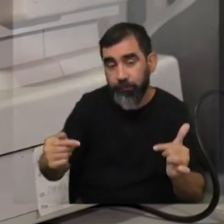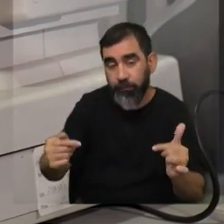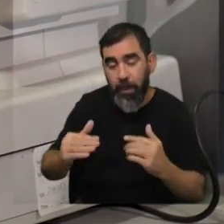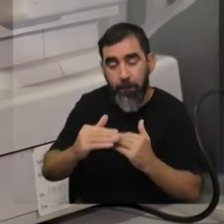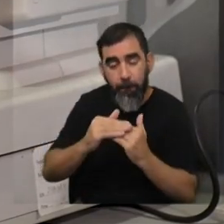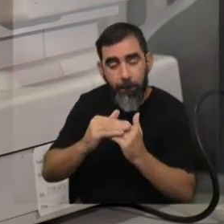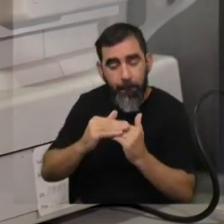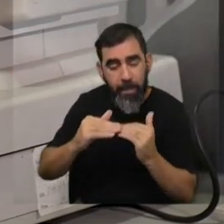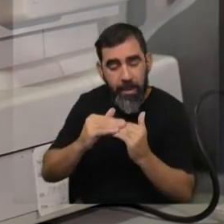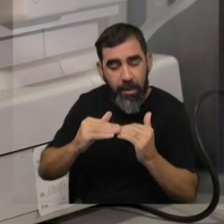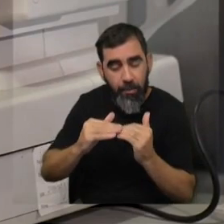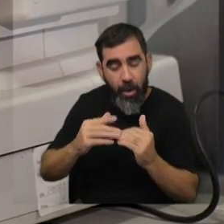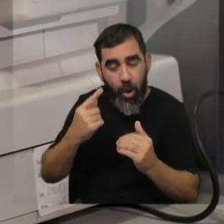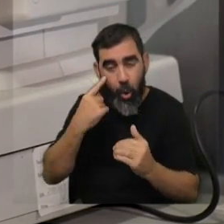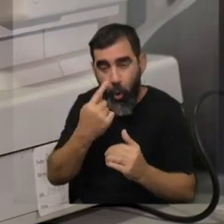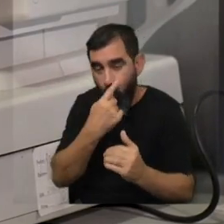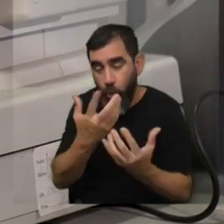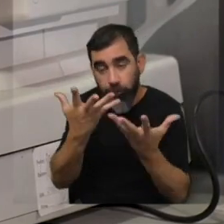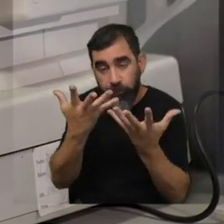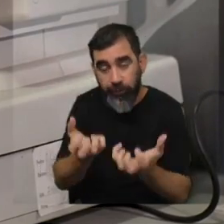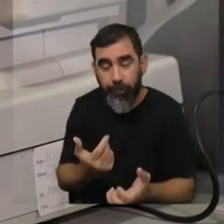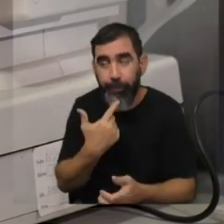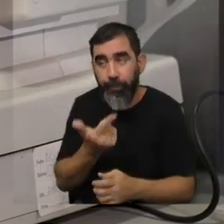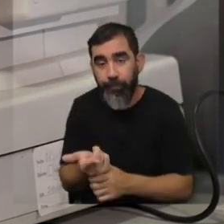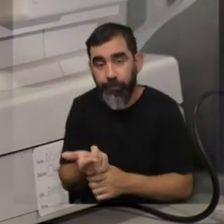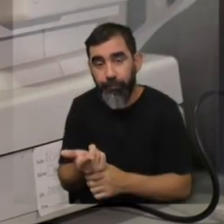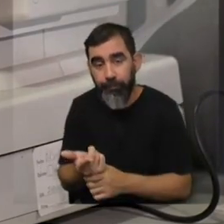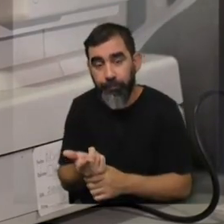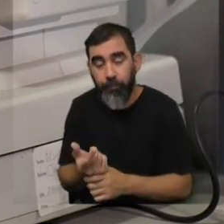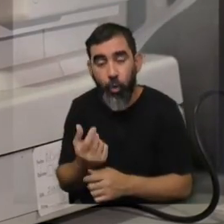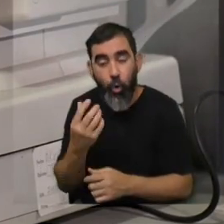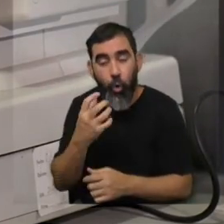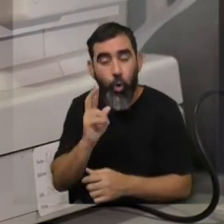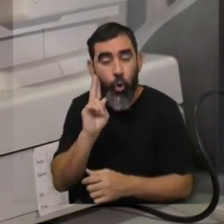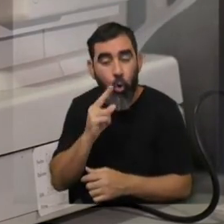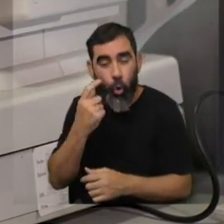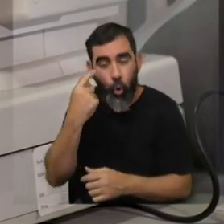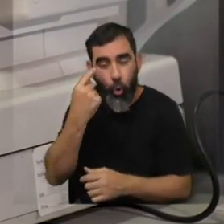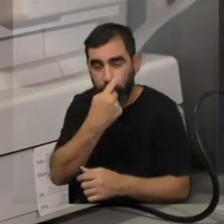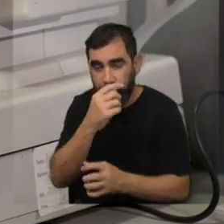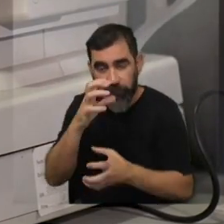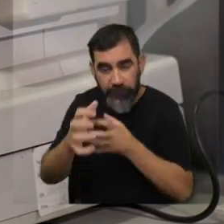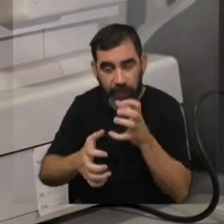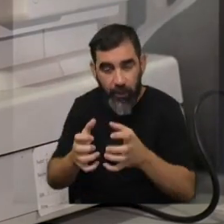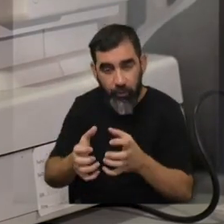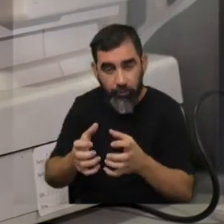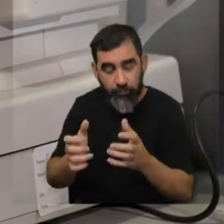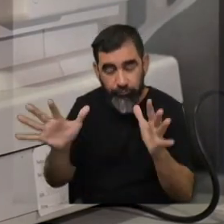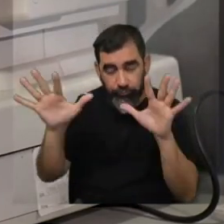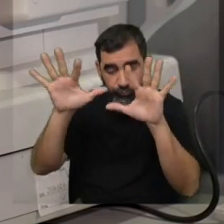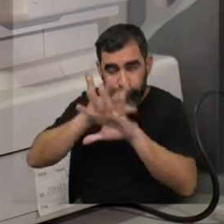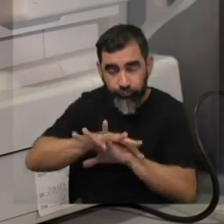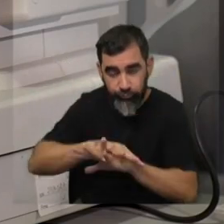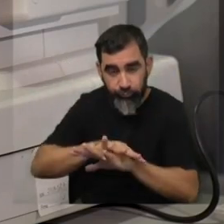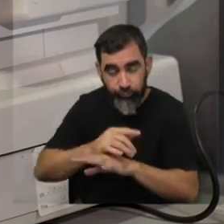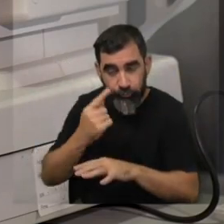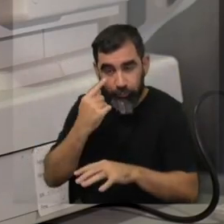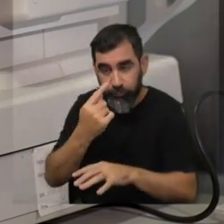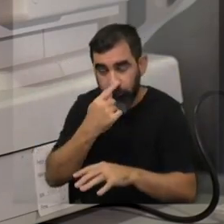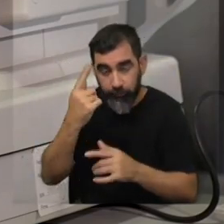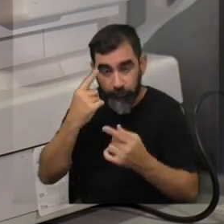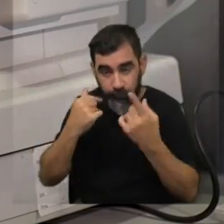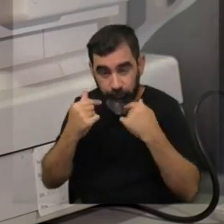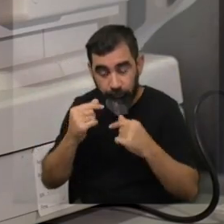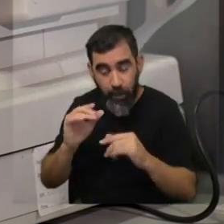mínima tendencia al ojo seco, por ejemplo una rosácea a mínima, una disfunción de las glándulas de meibomio de los